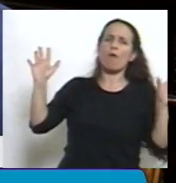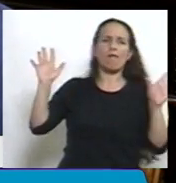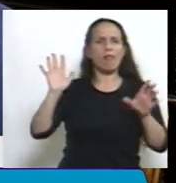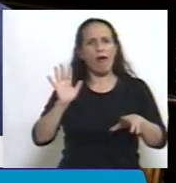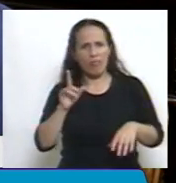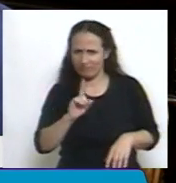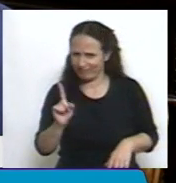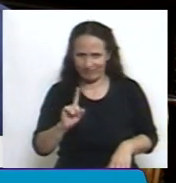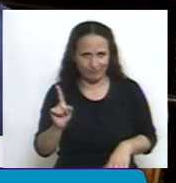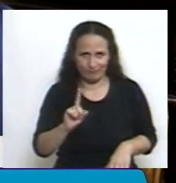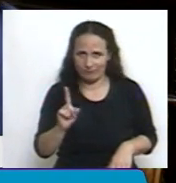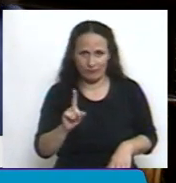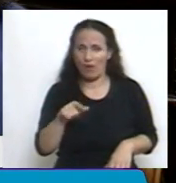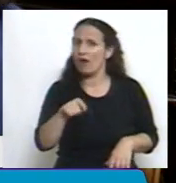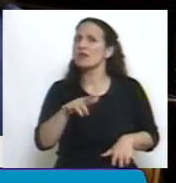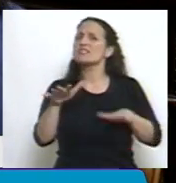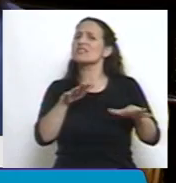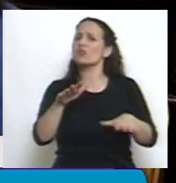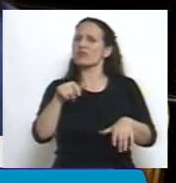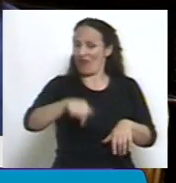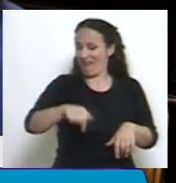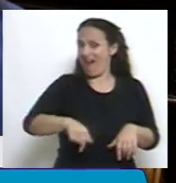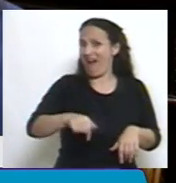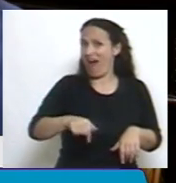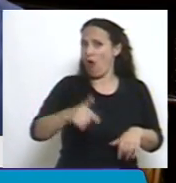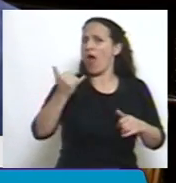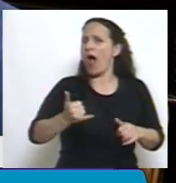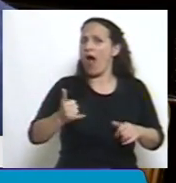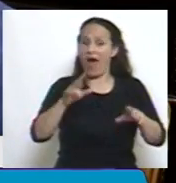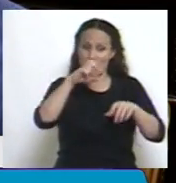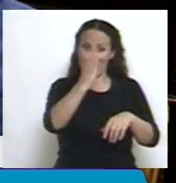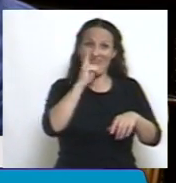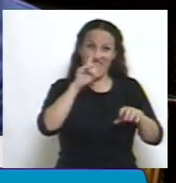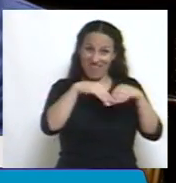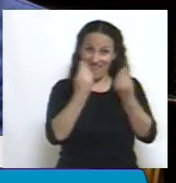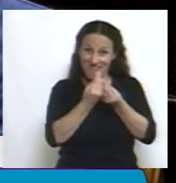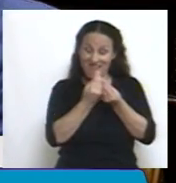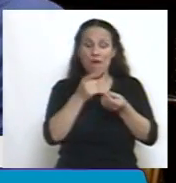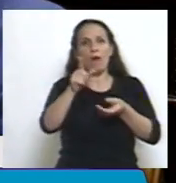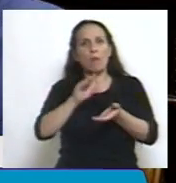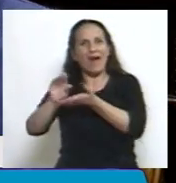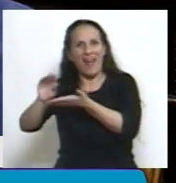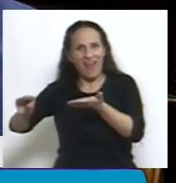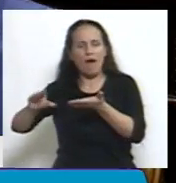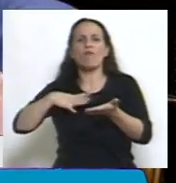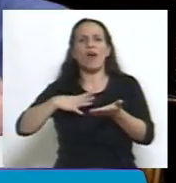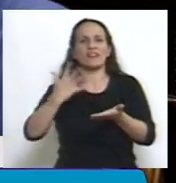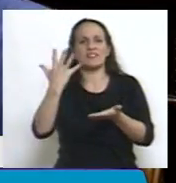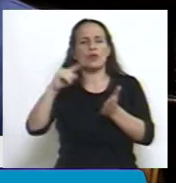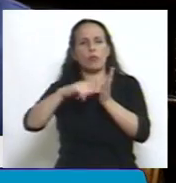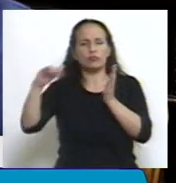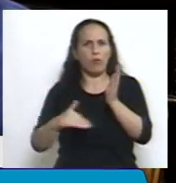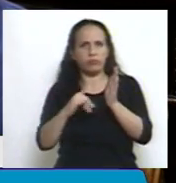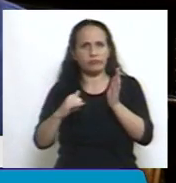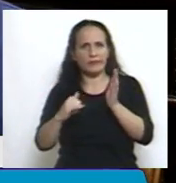que la situación actual sea de déficit de casi 5 puntos del producto, un poquito más. Ven que tengo proyecciones menores a